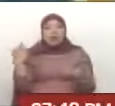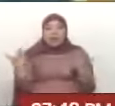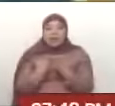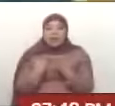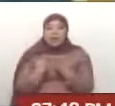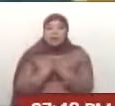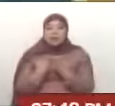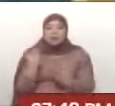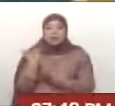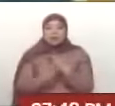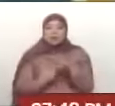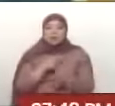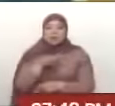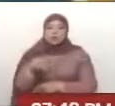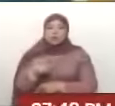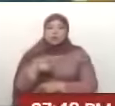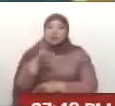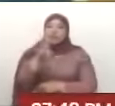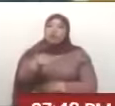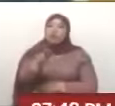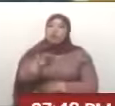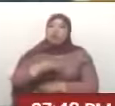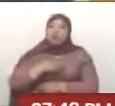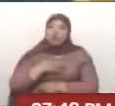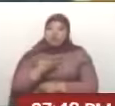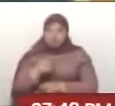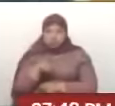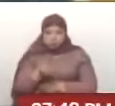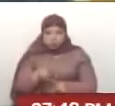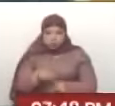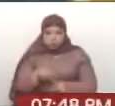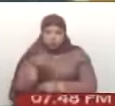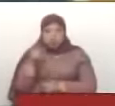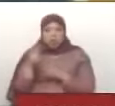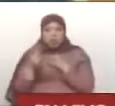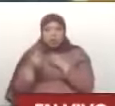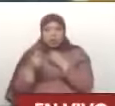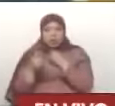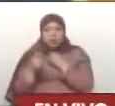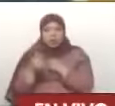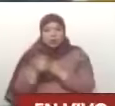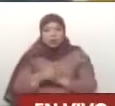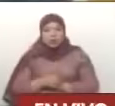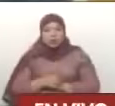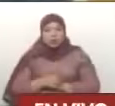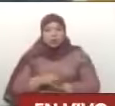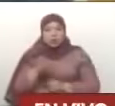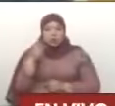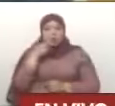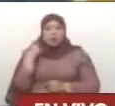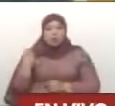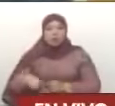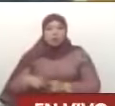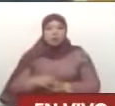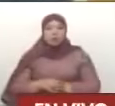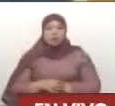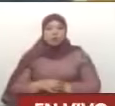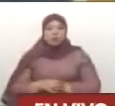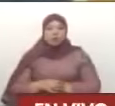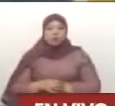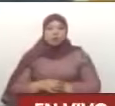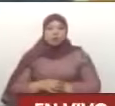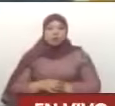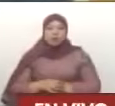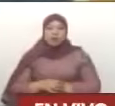psicológica, y jamás podrán detener lo que va a suceder en Rusia el viernes, sábado y domingo, que